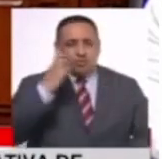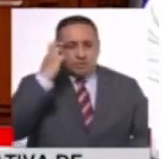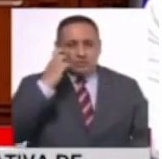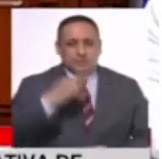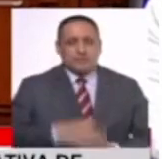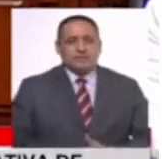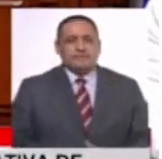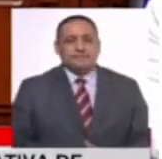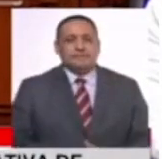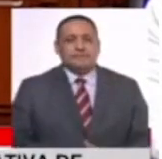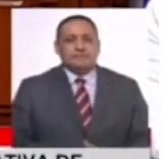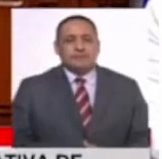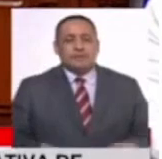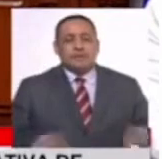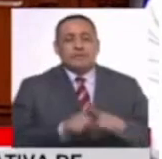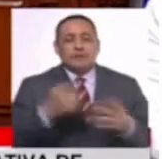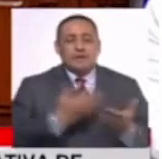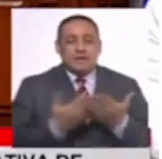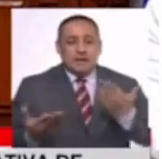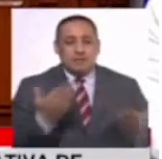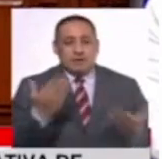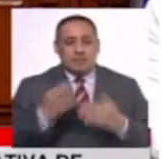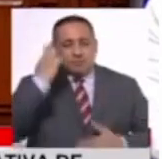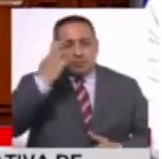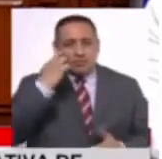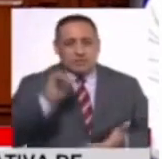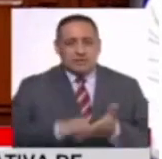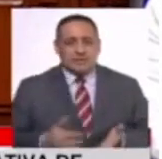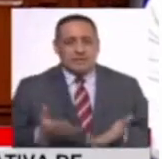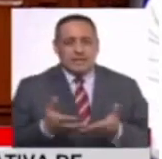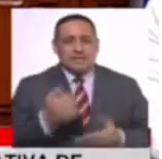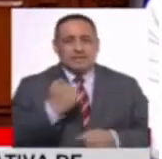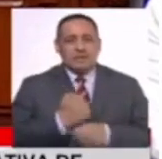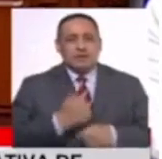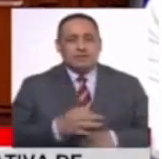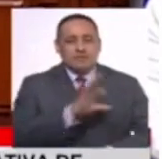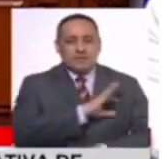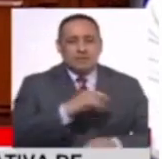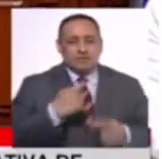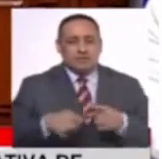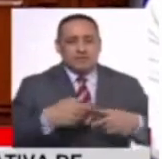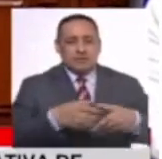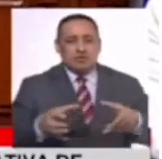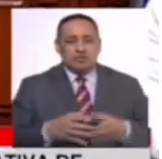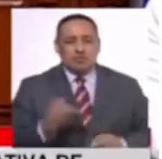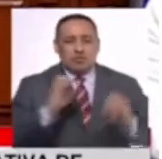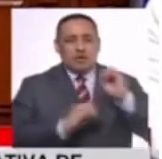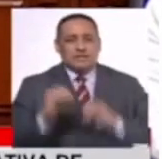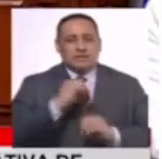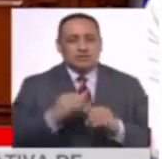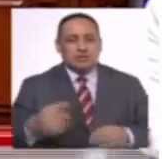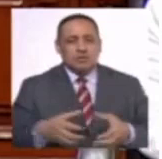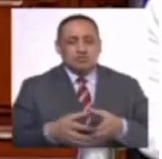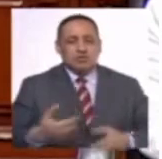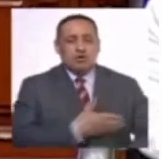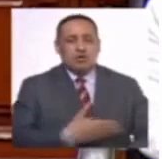político. El contrapeso político que genera la labor de fiscalización a otros poderes y organismos del